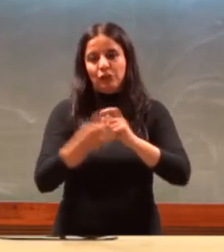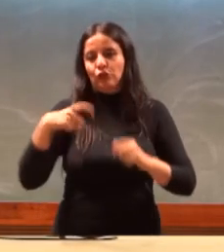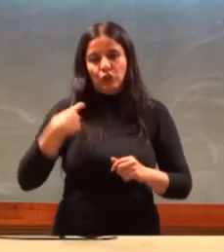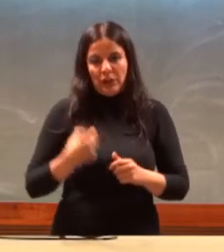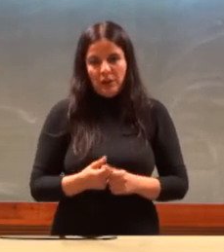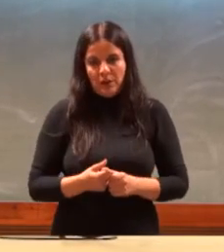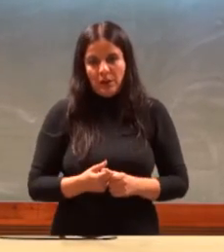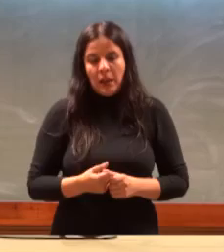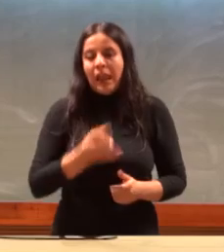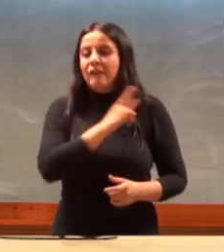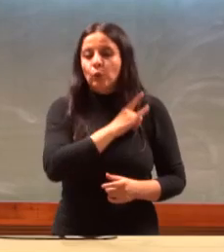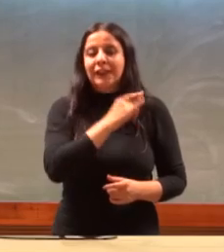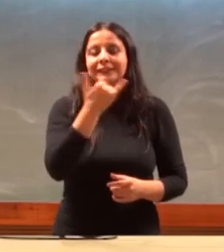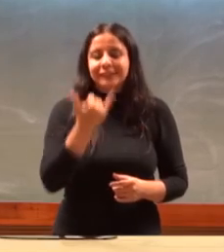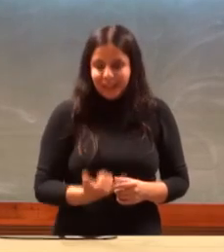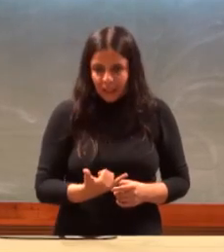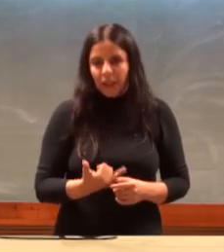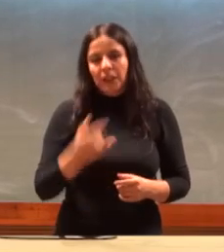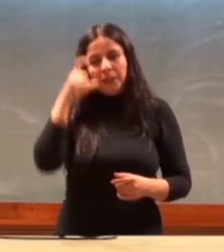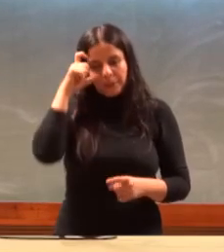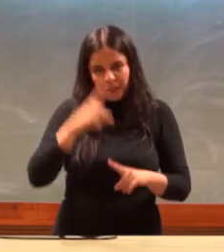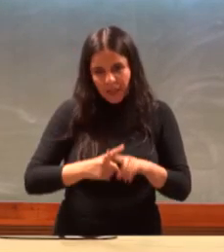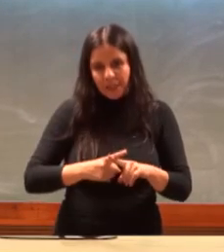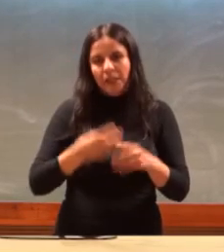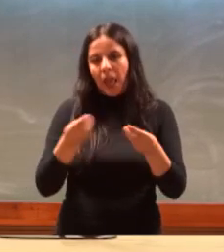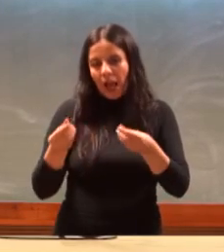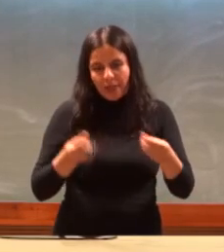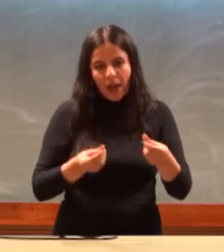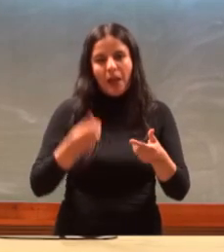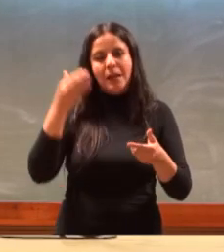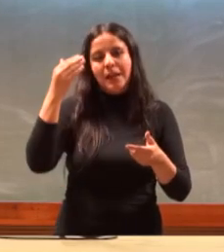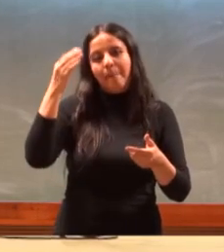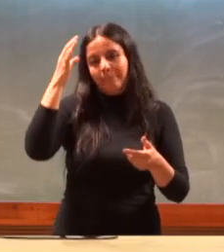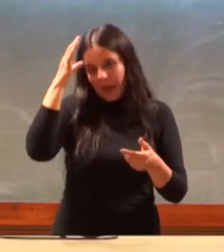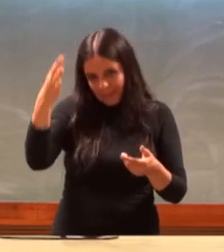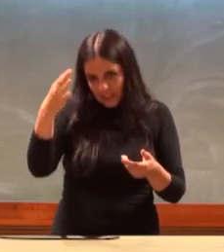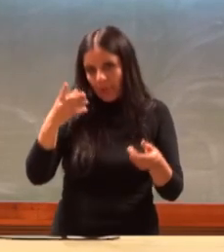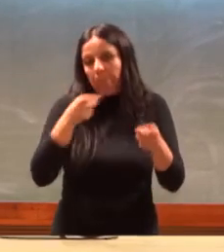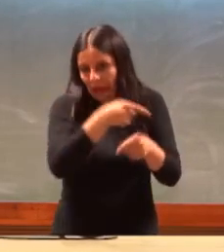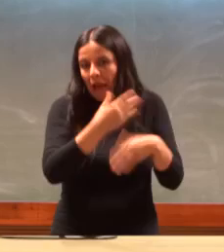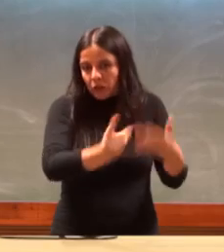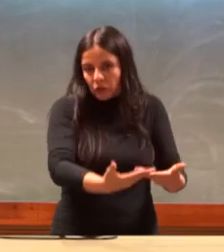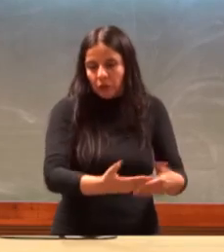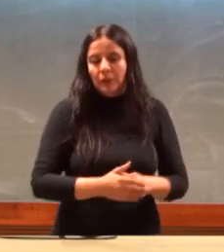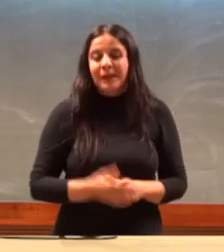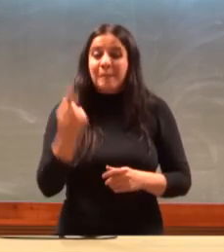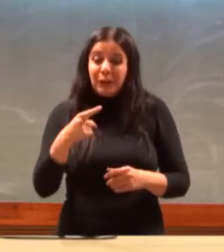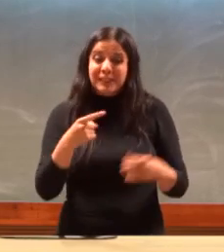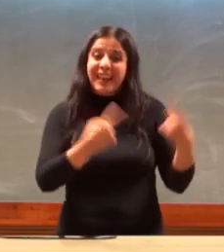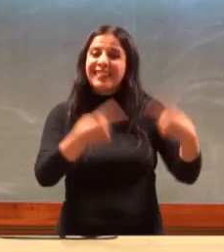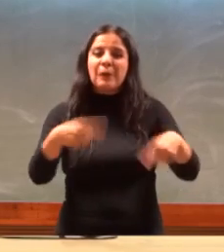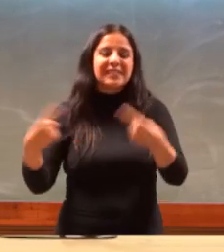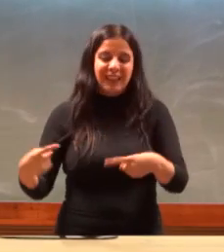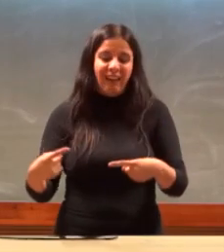recursos humanos la experiencia la calidad y potenciales para eso pero sin embargo creemos que esta diversidad que digo que nos